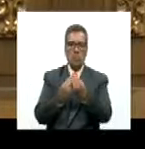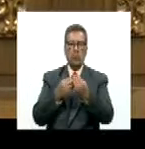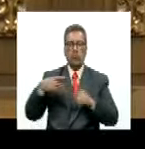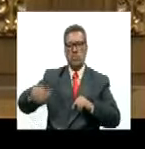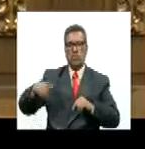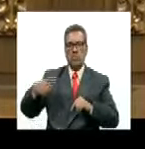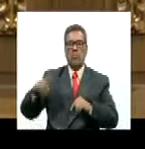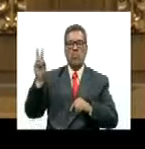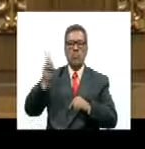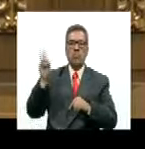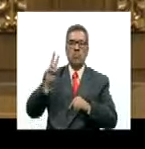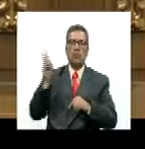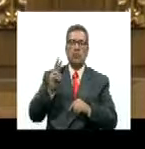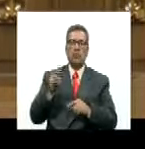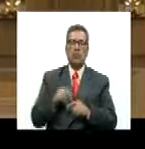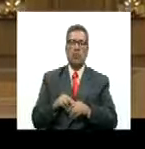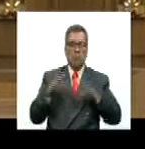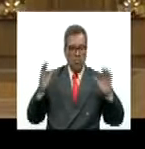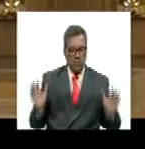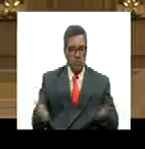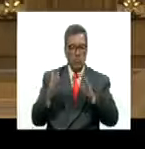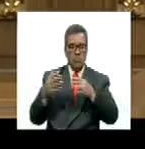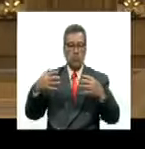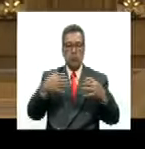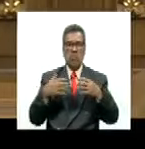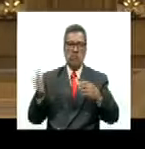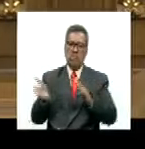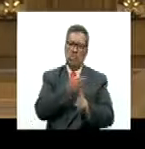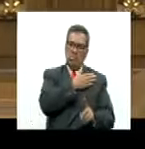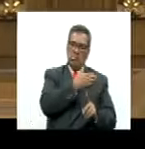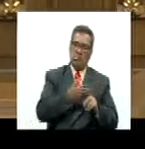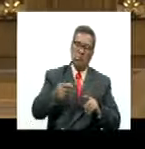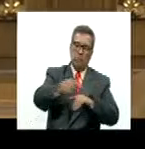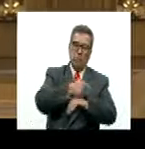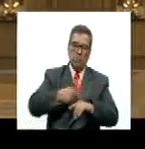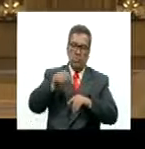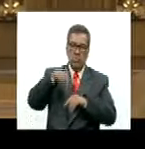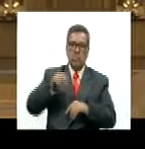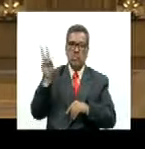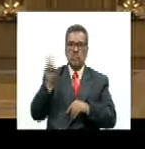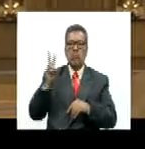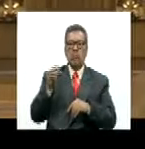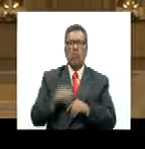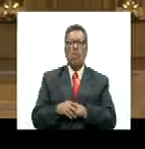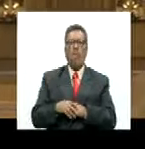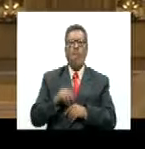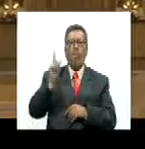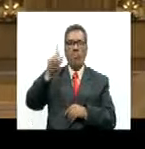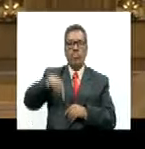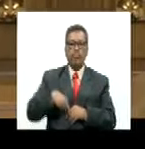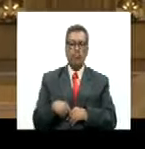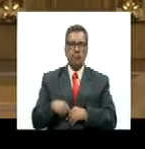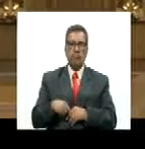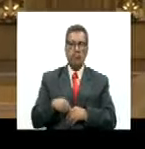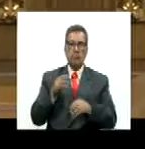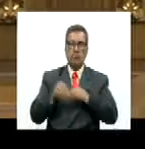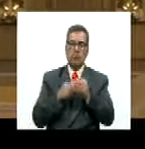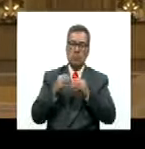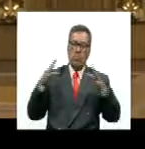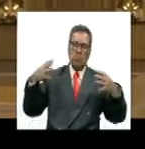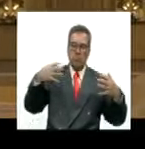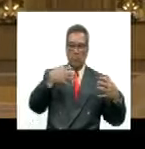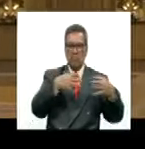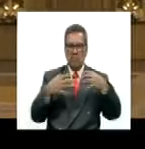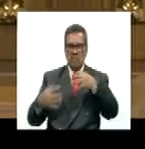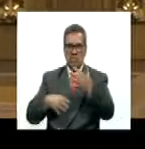derecha venezolana han promovido golpes de Estado fallidos en el país, así como la explosión de violencia